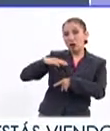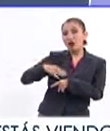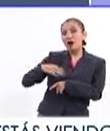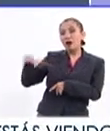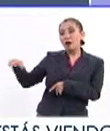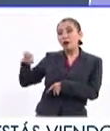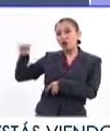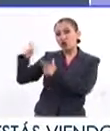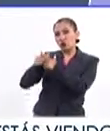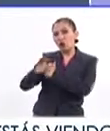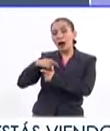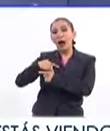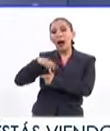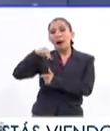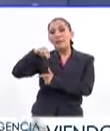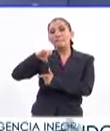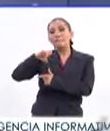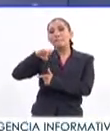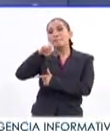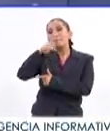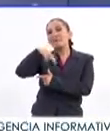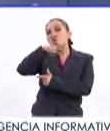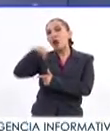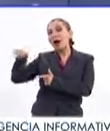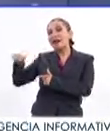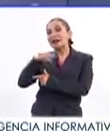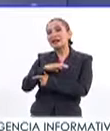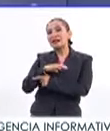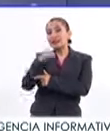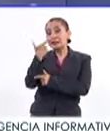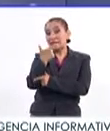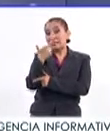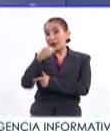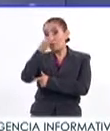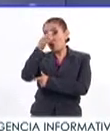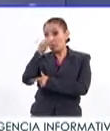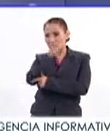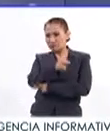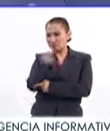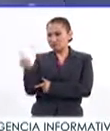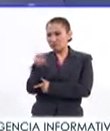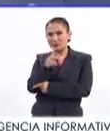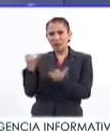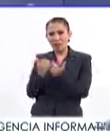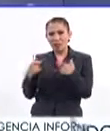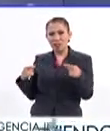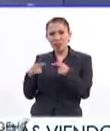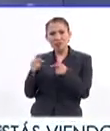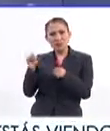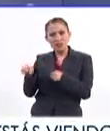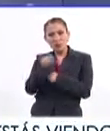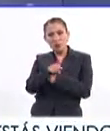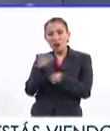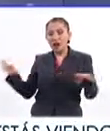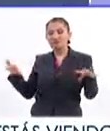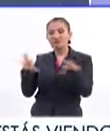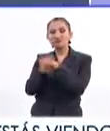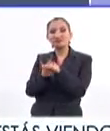Cuautinchan es Mixcoatl, que también tiene un nombre calendárico 7 Flor. Entonces, otra vez de pauta para que